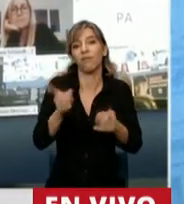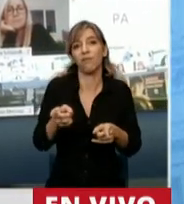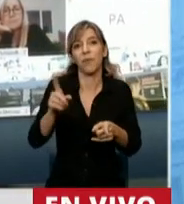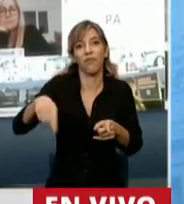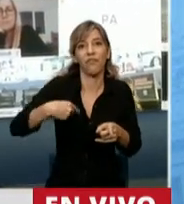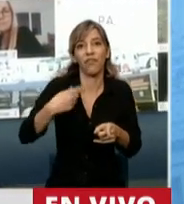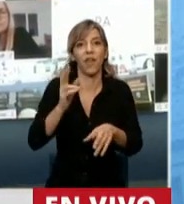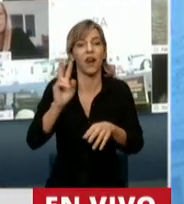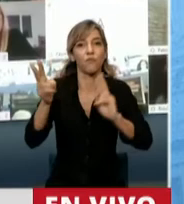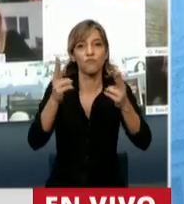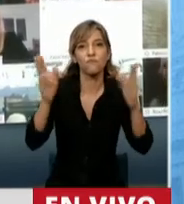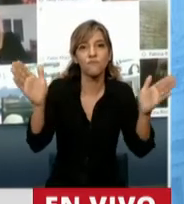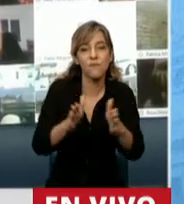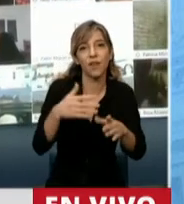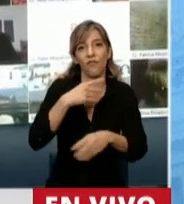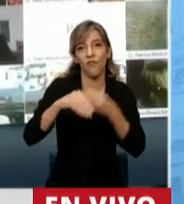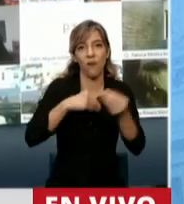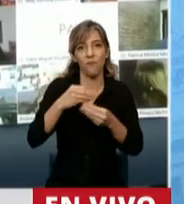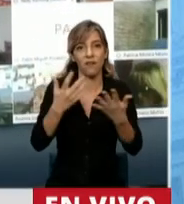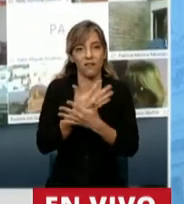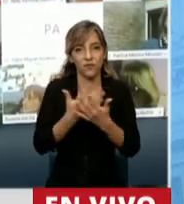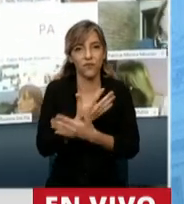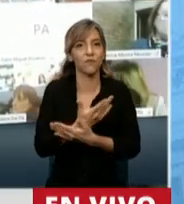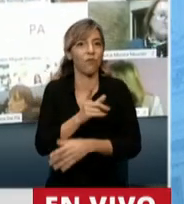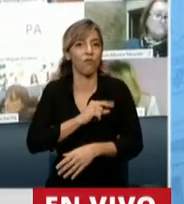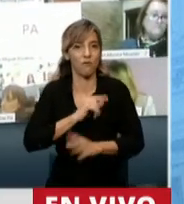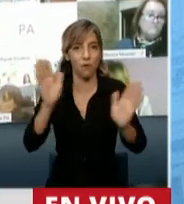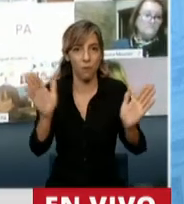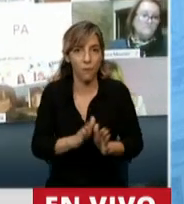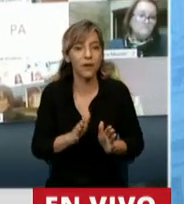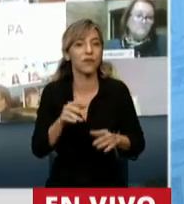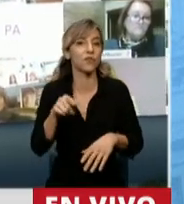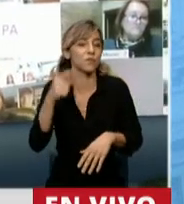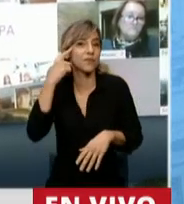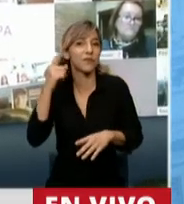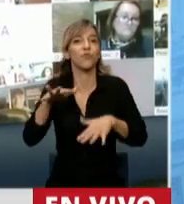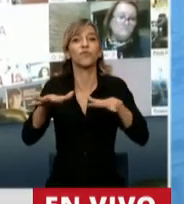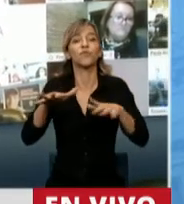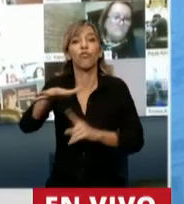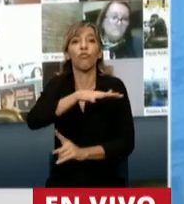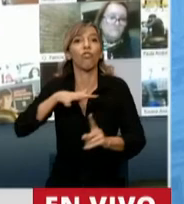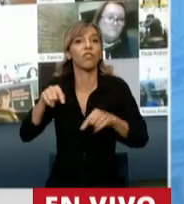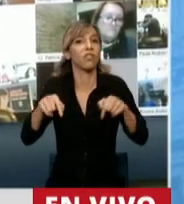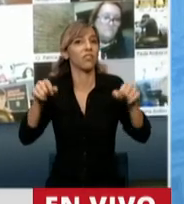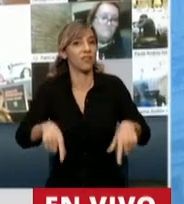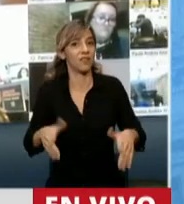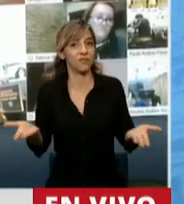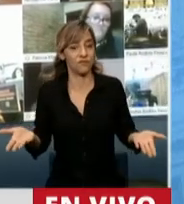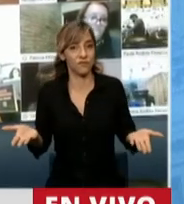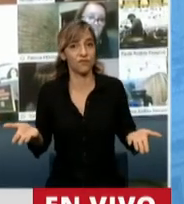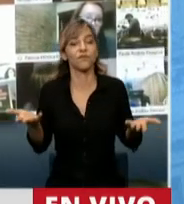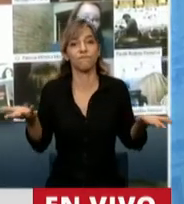pérdidas de pérdidas que inclusive aún en ese contexto tan difícil ni siquiera se pueden generar las instancias de